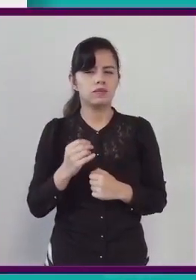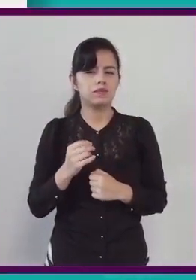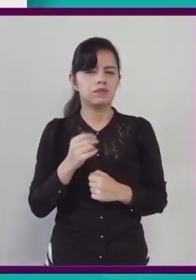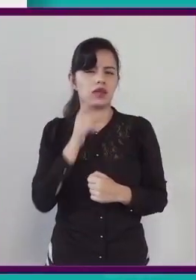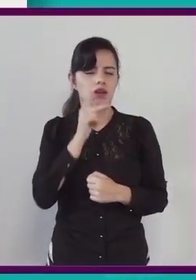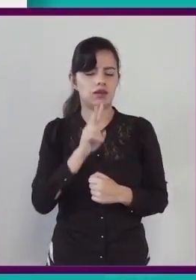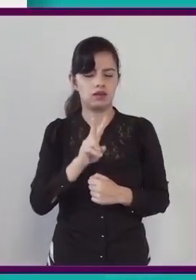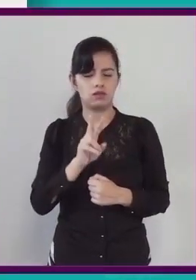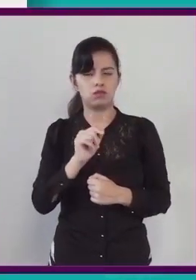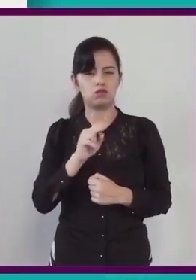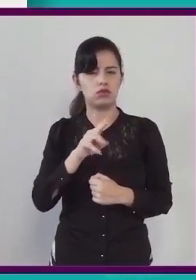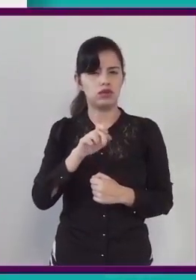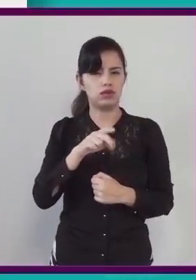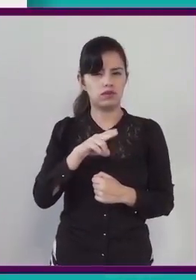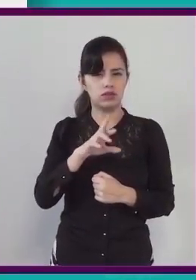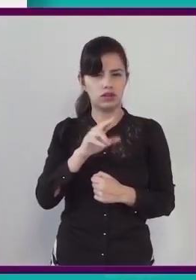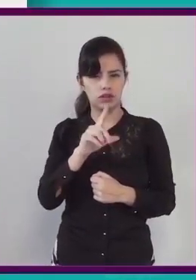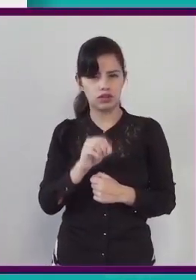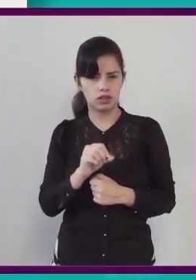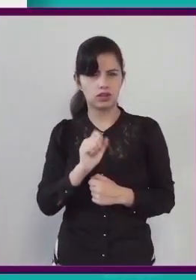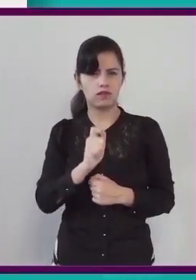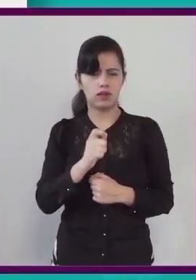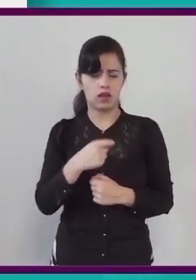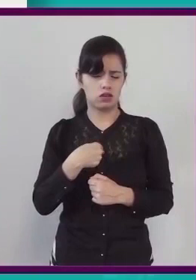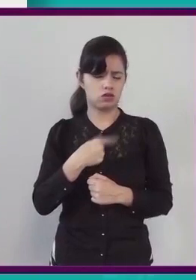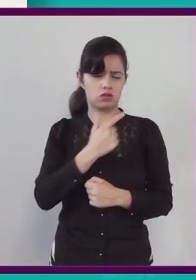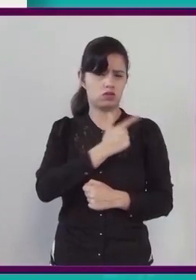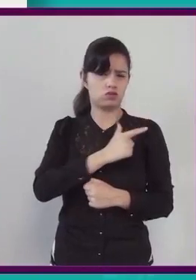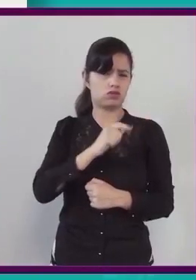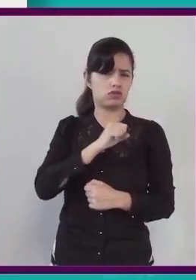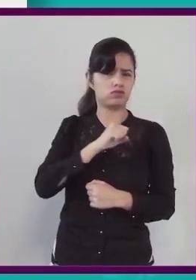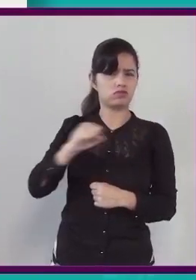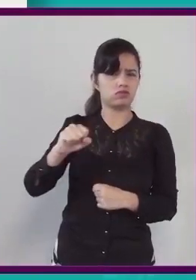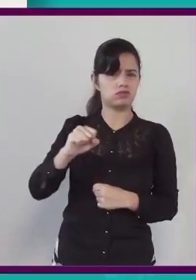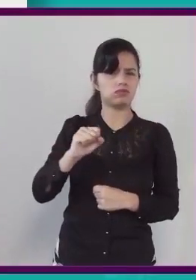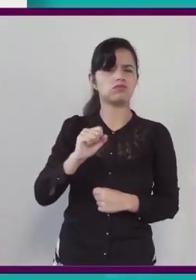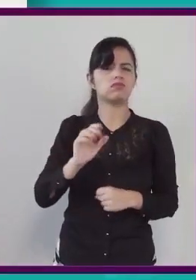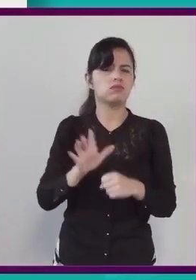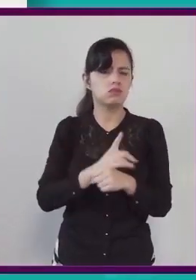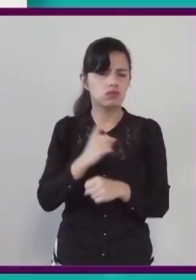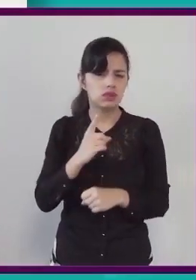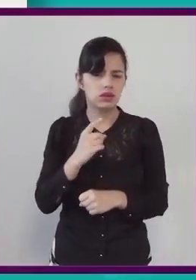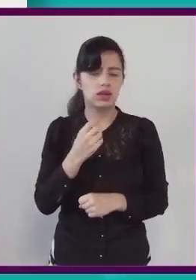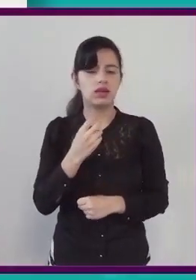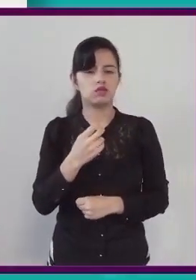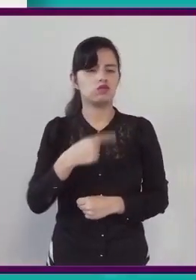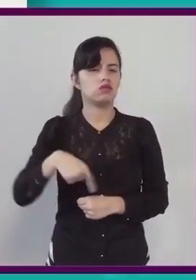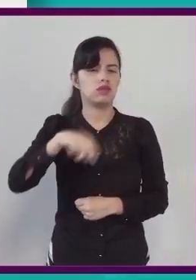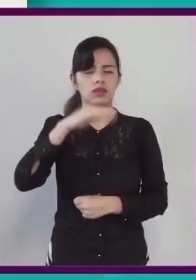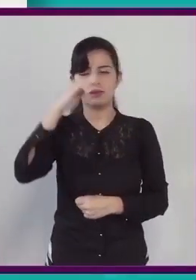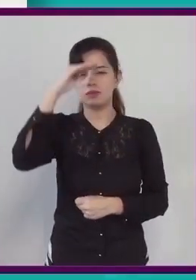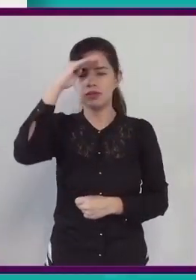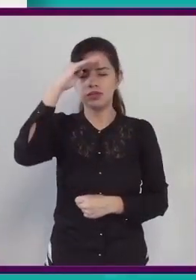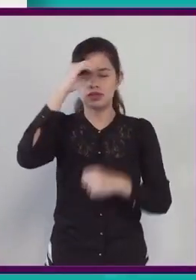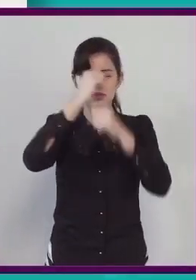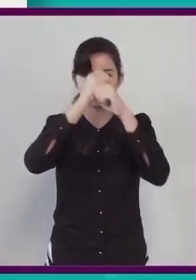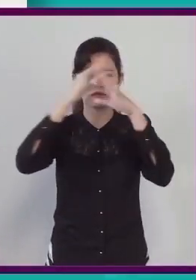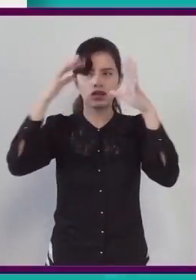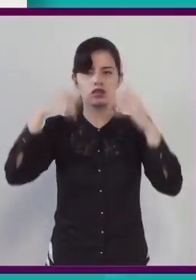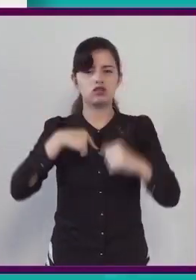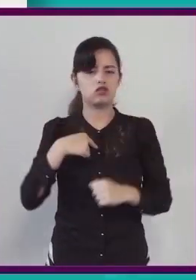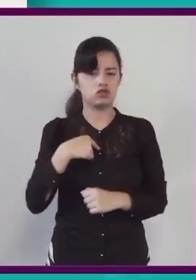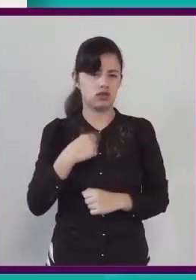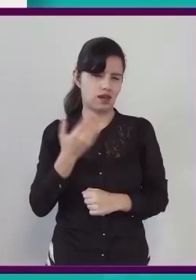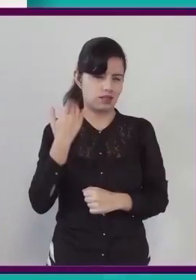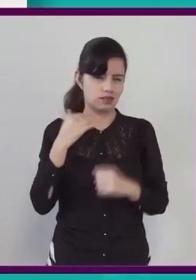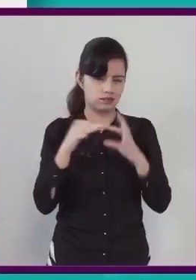como algo indeseable me parece que viene de la mano de la ilusión de la individualidad que